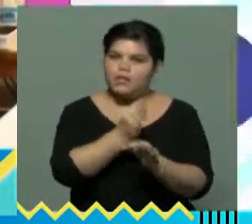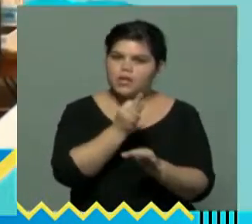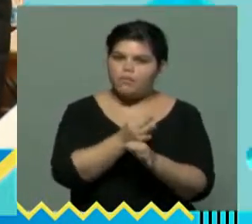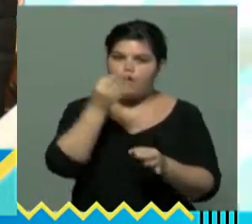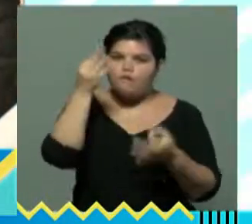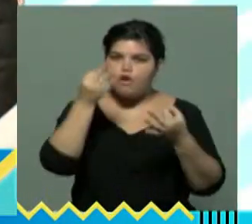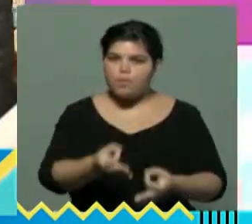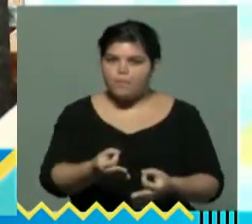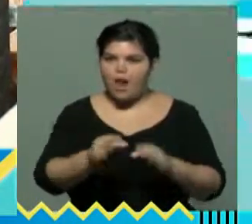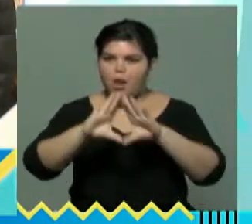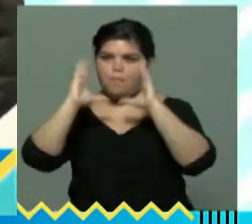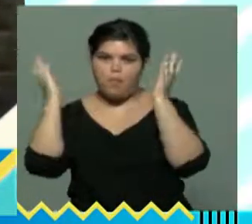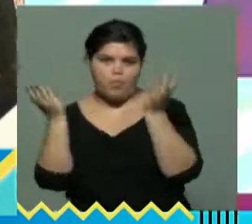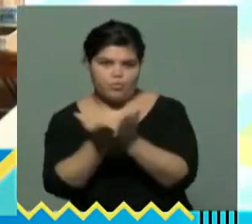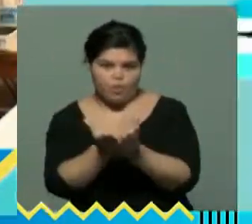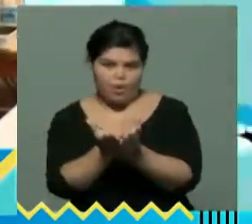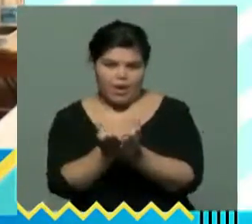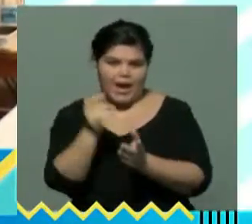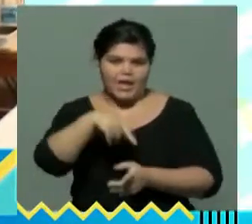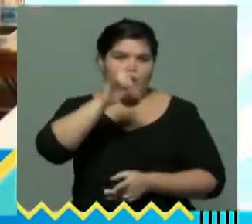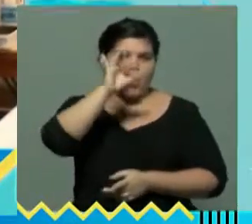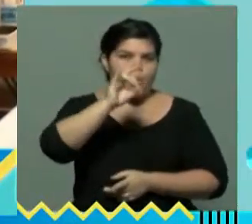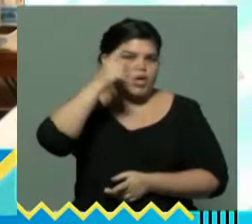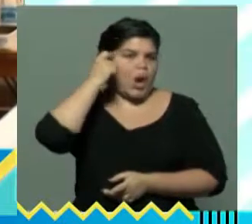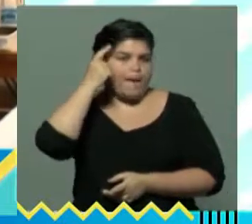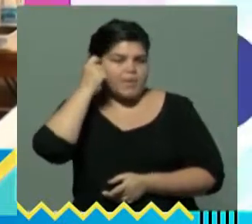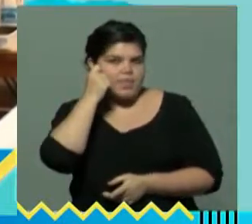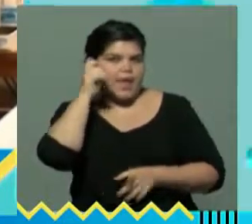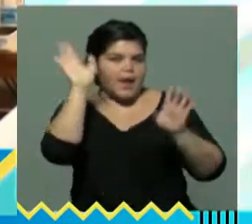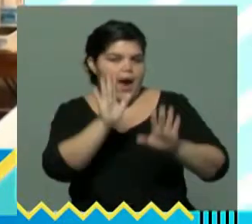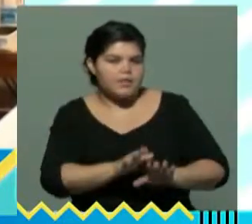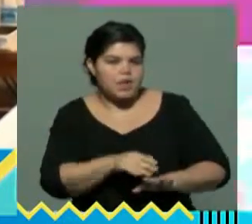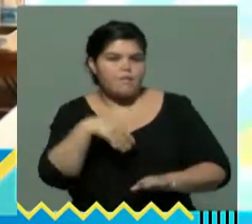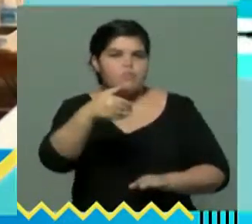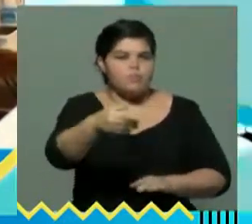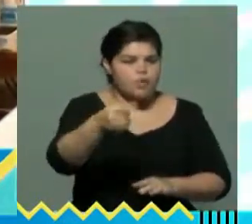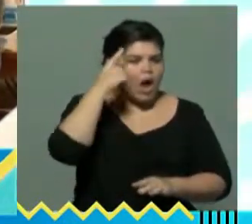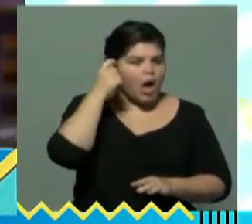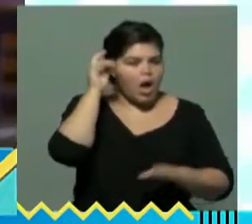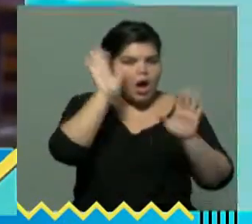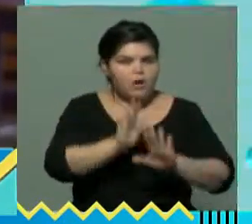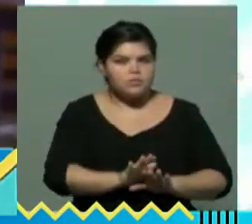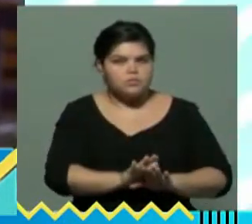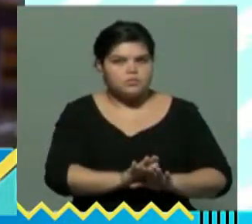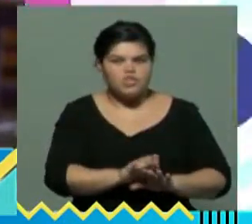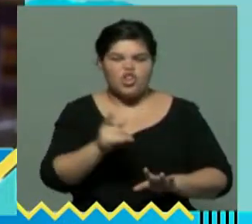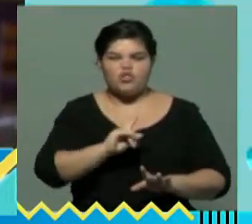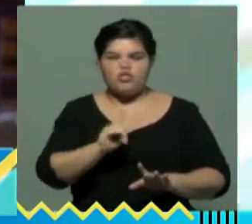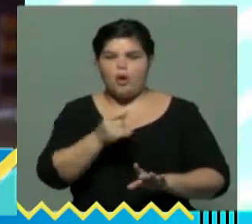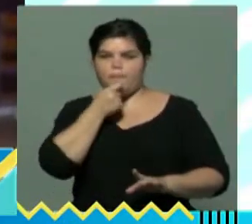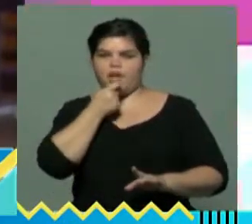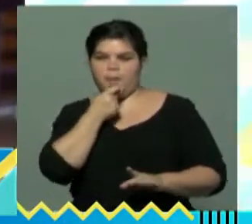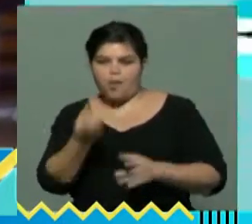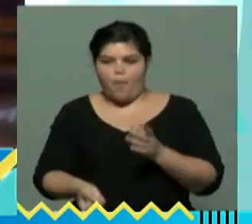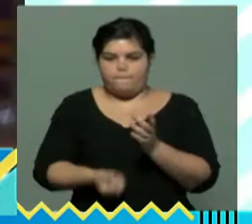solo aprender a aprender a hacer, ni siquiera aprender a emprender, ¿no es cierto?,